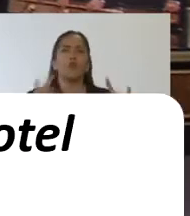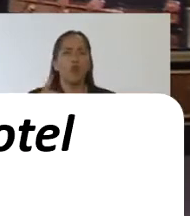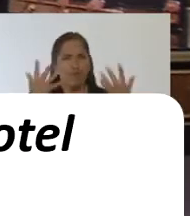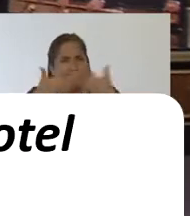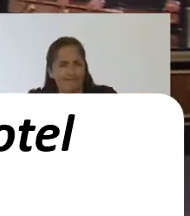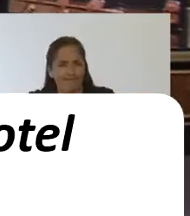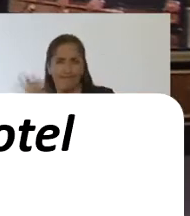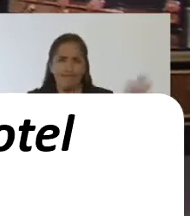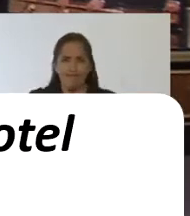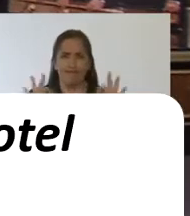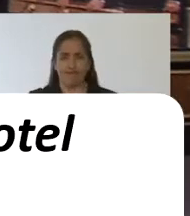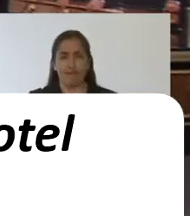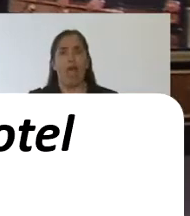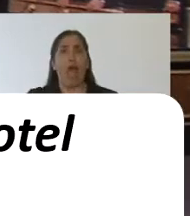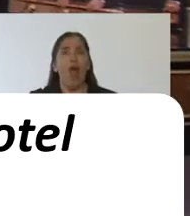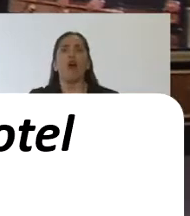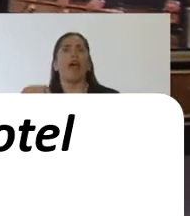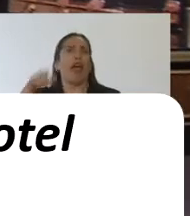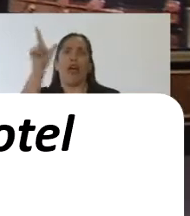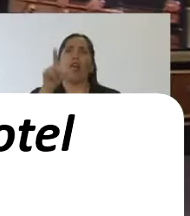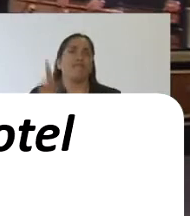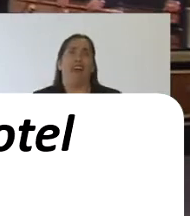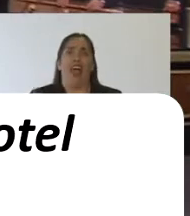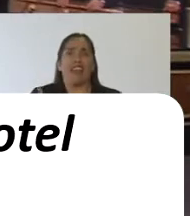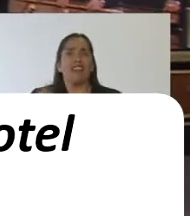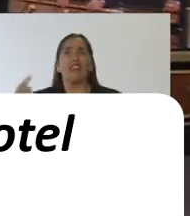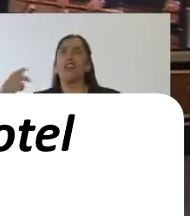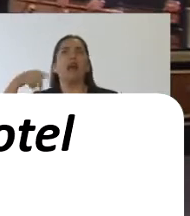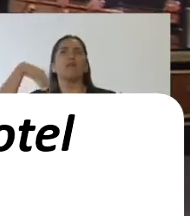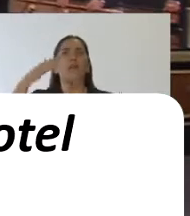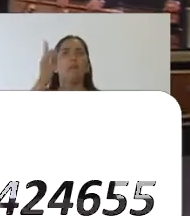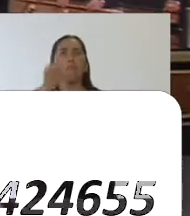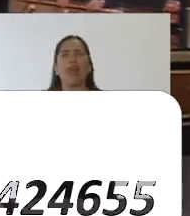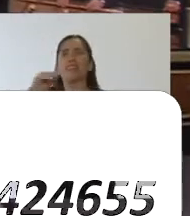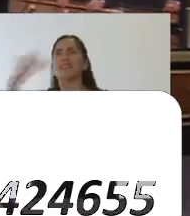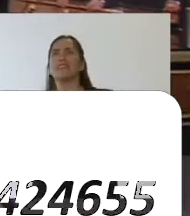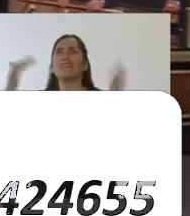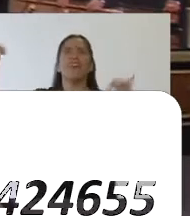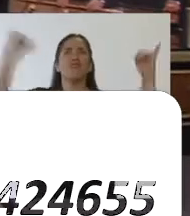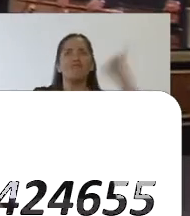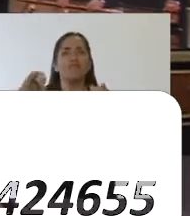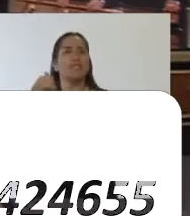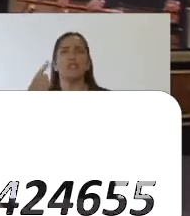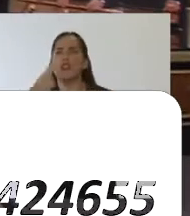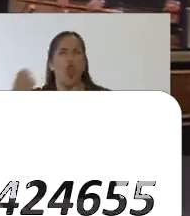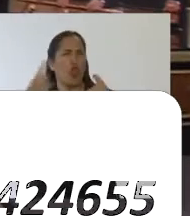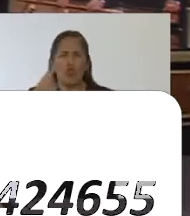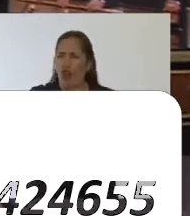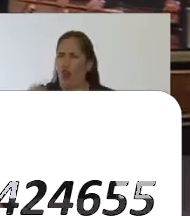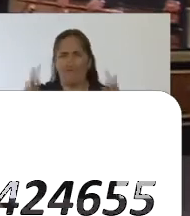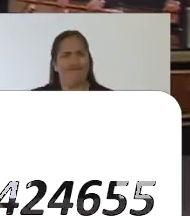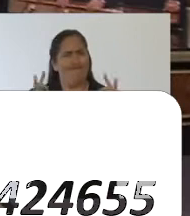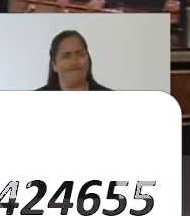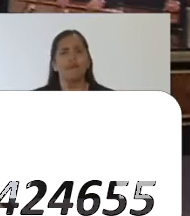controles sanitarios en todos los puntos de ingreso a la Argentina. Seremos muy estrictos en el monitoreo